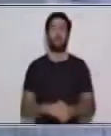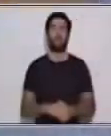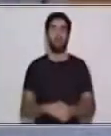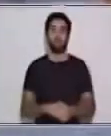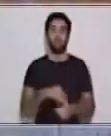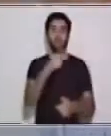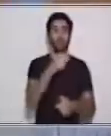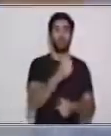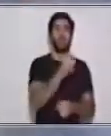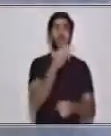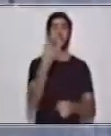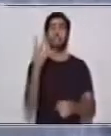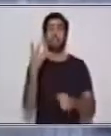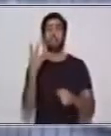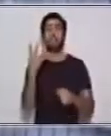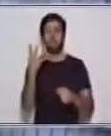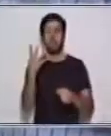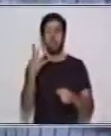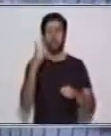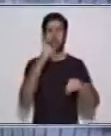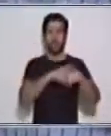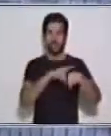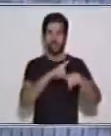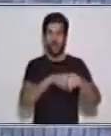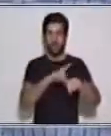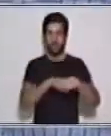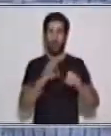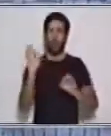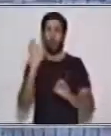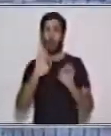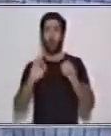de minutos o de tiempo